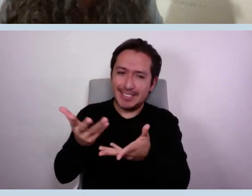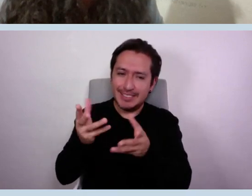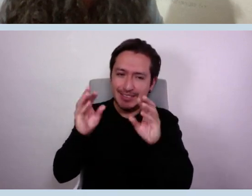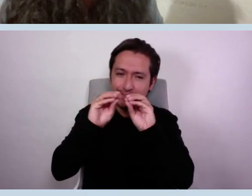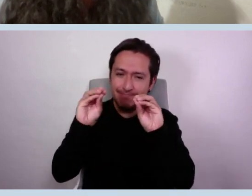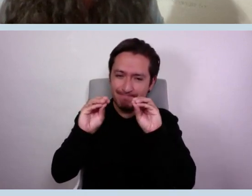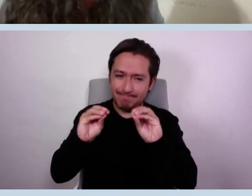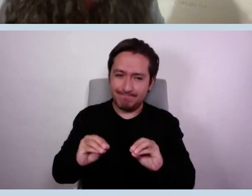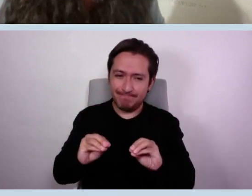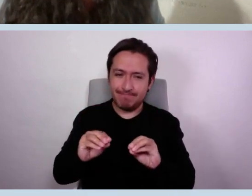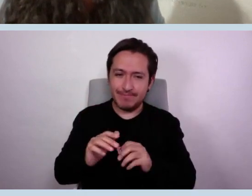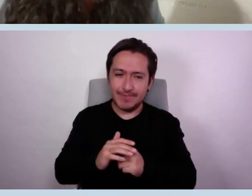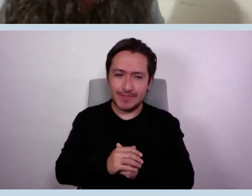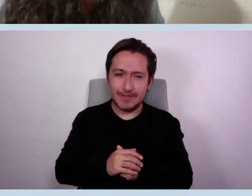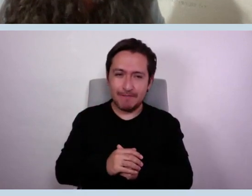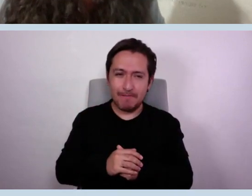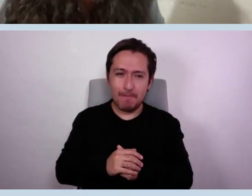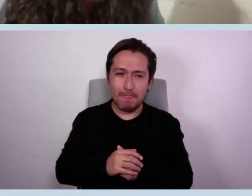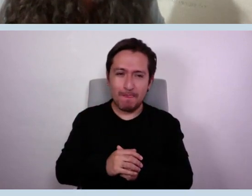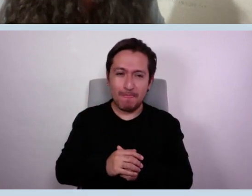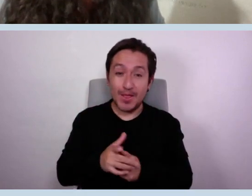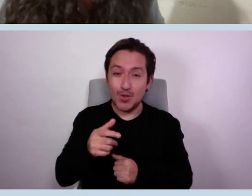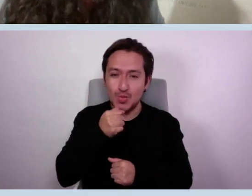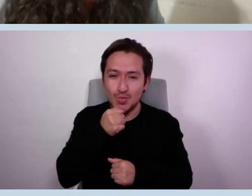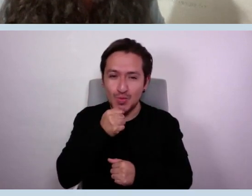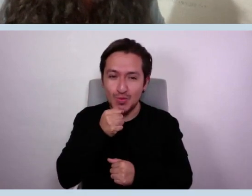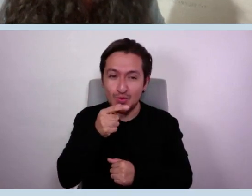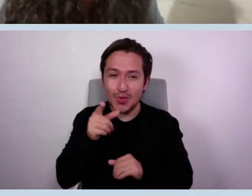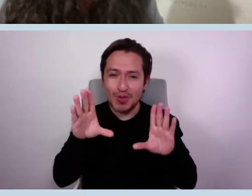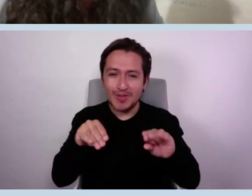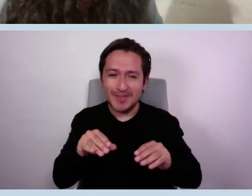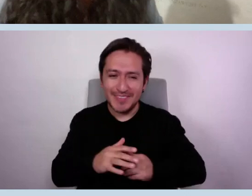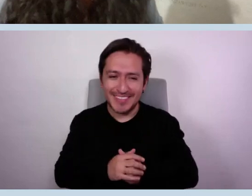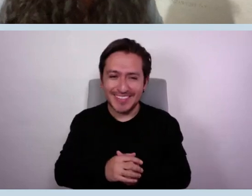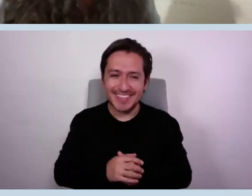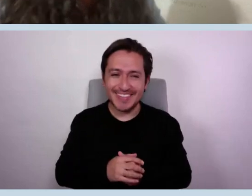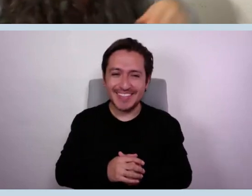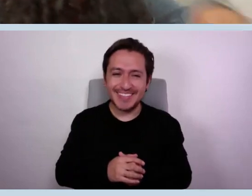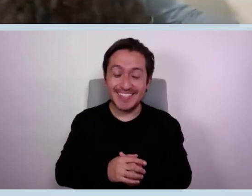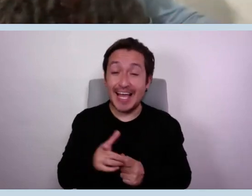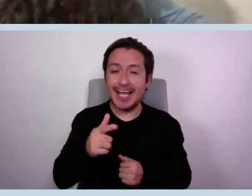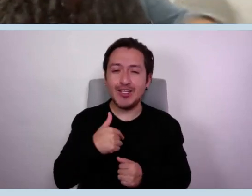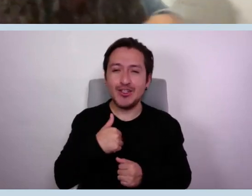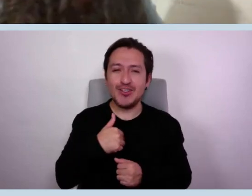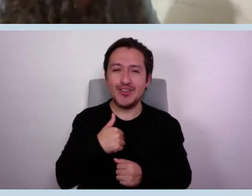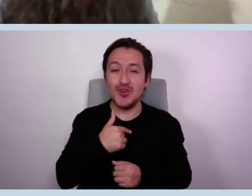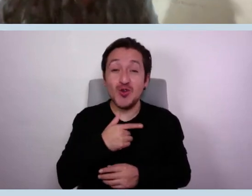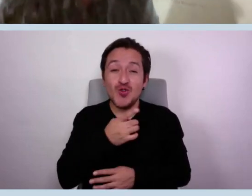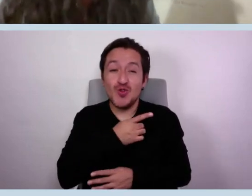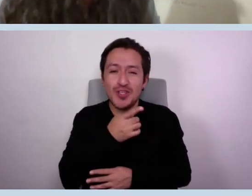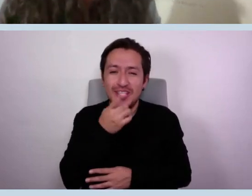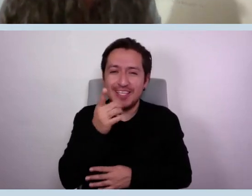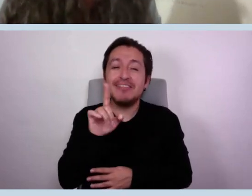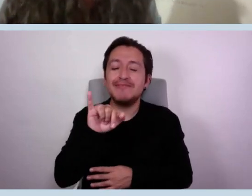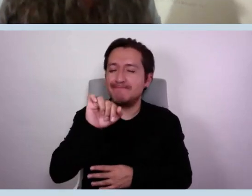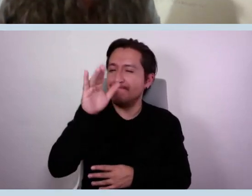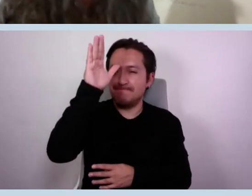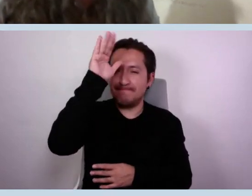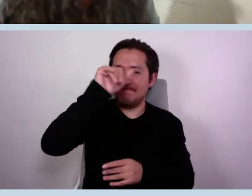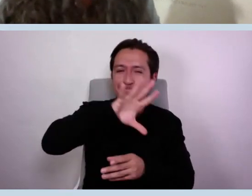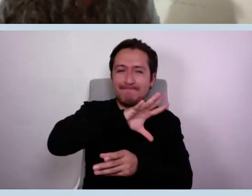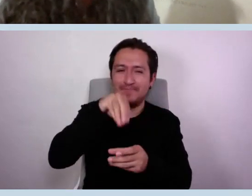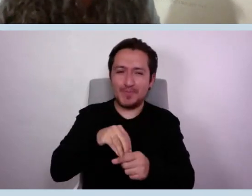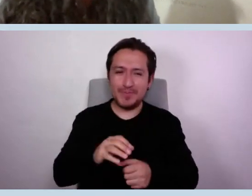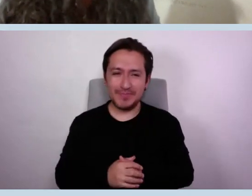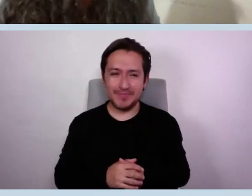actriz tienes apagado el micro beb solo dije Completamente de acuerdo pues